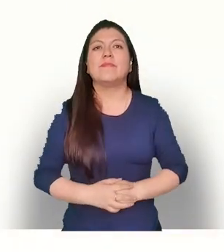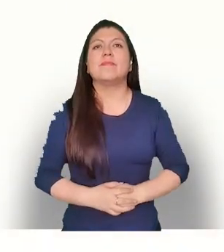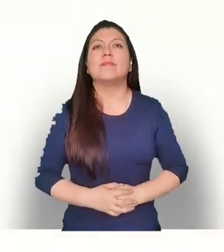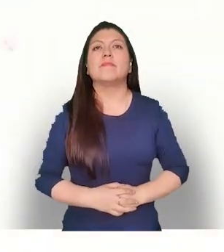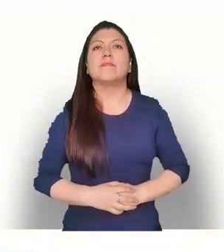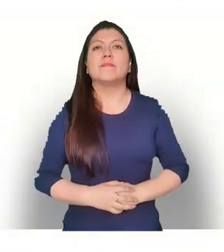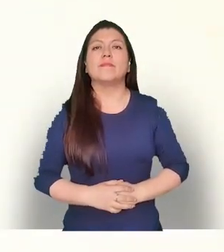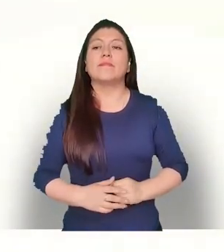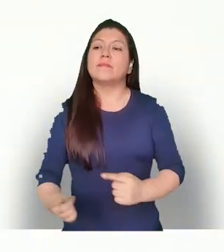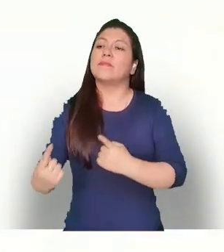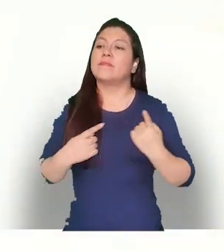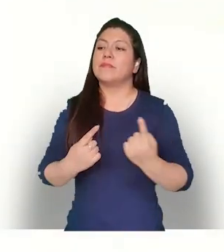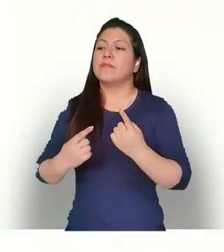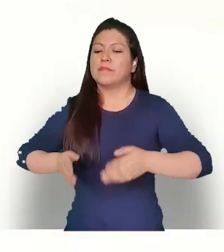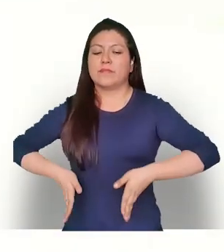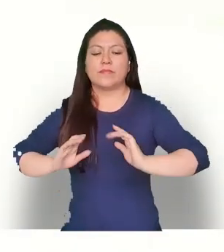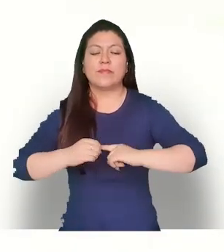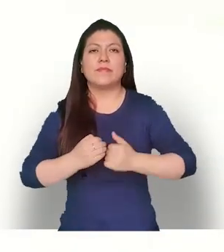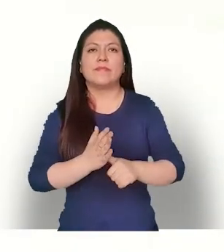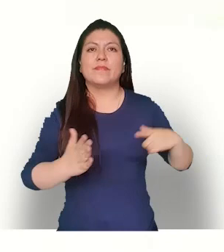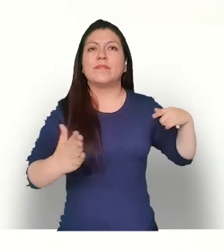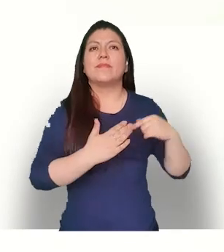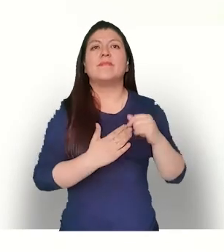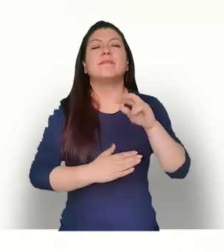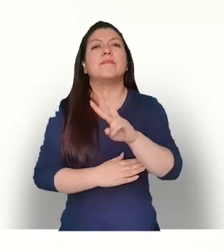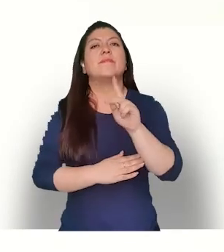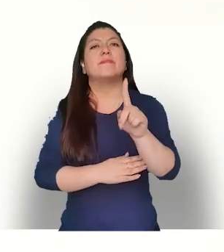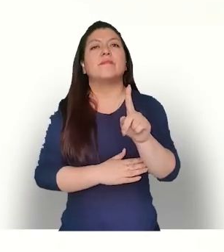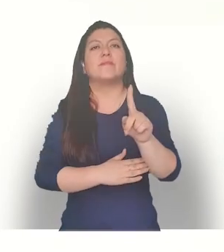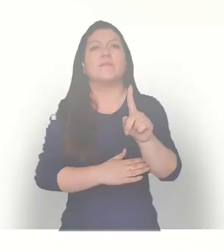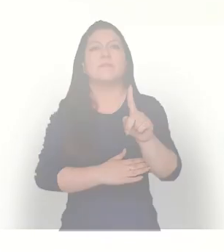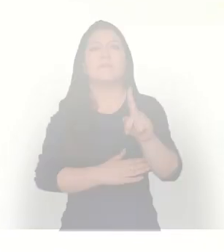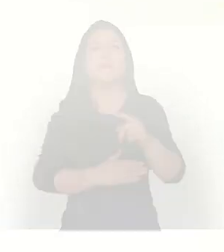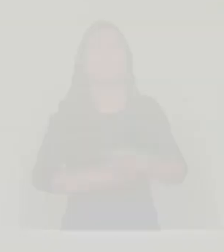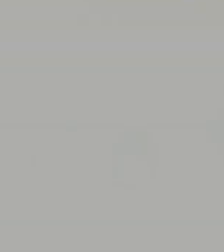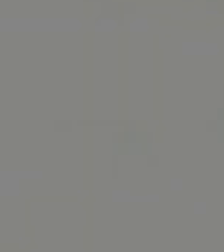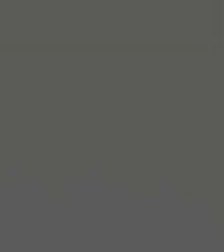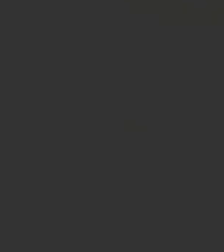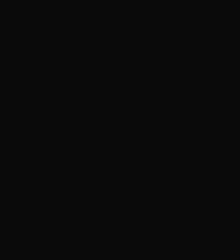Somos la Registraduría del Siglo XXI.